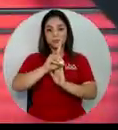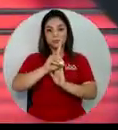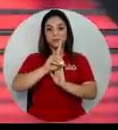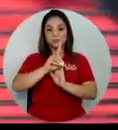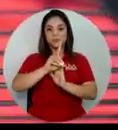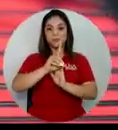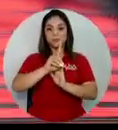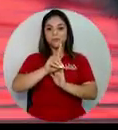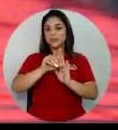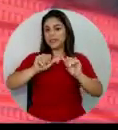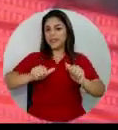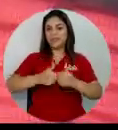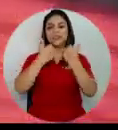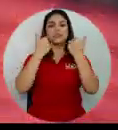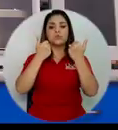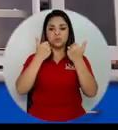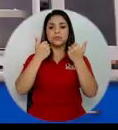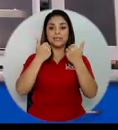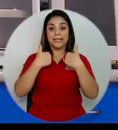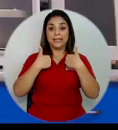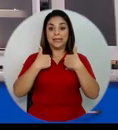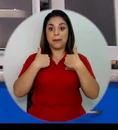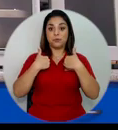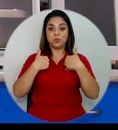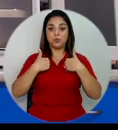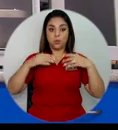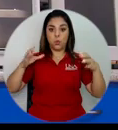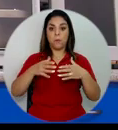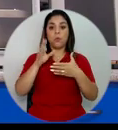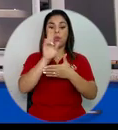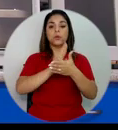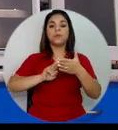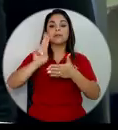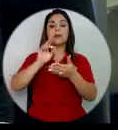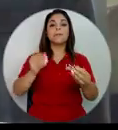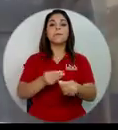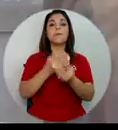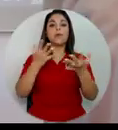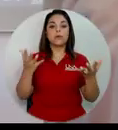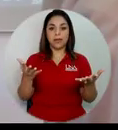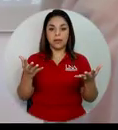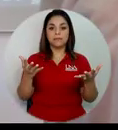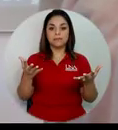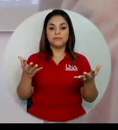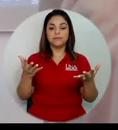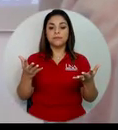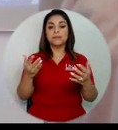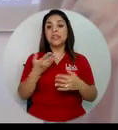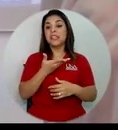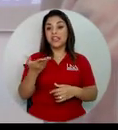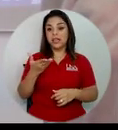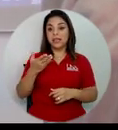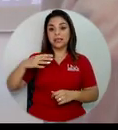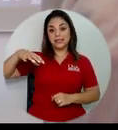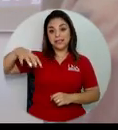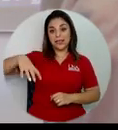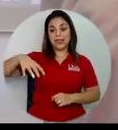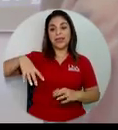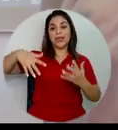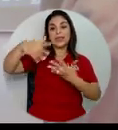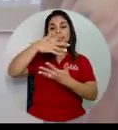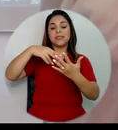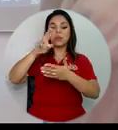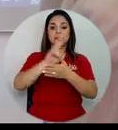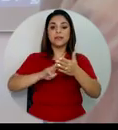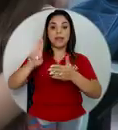desarrollo de esos retos que tenemos como universidades públicas, ¿verdad? Y que la